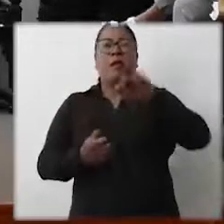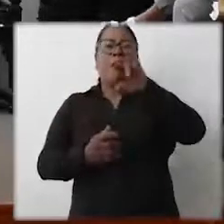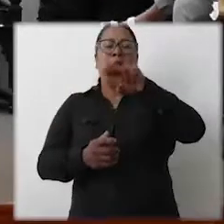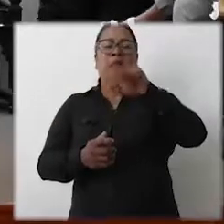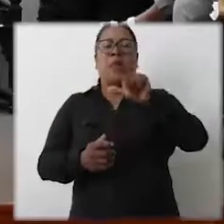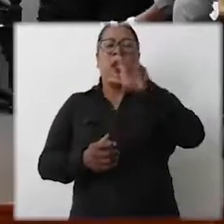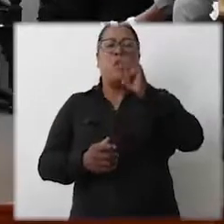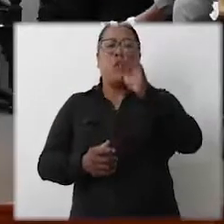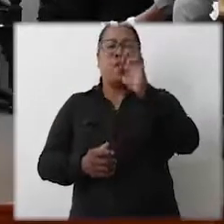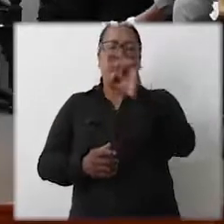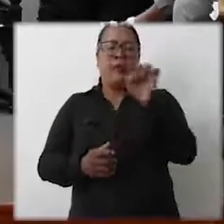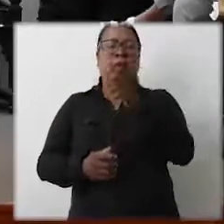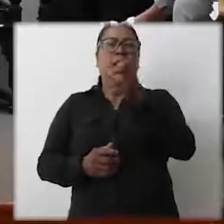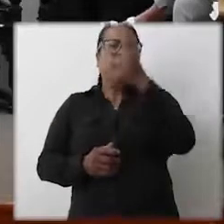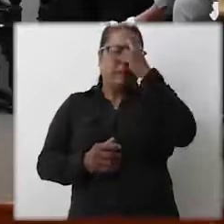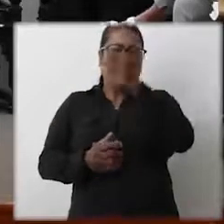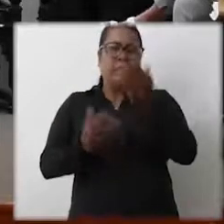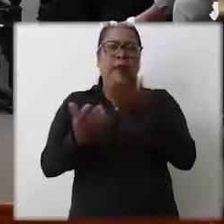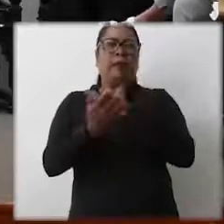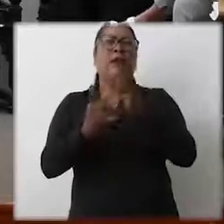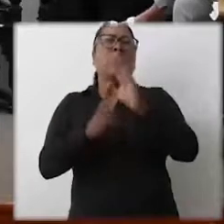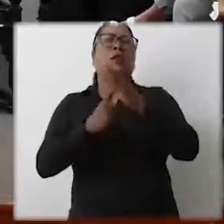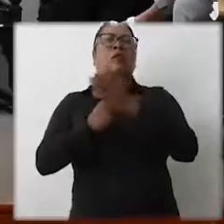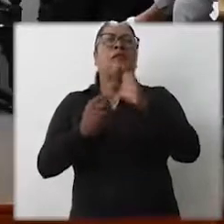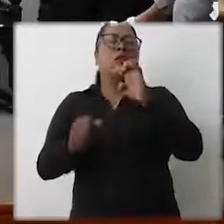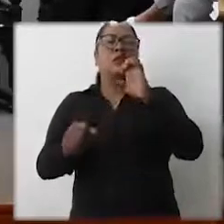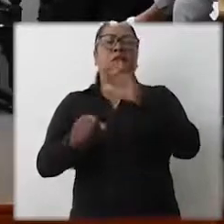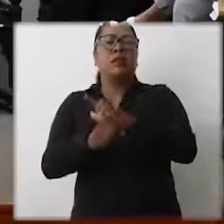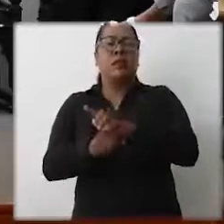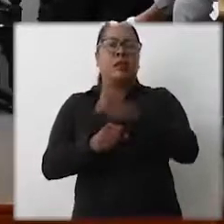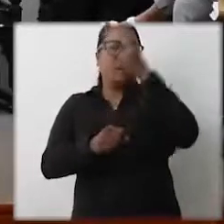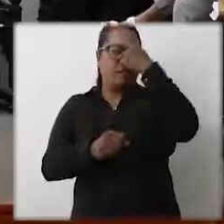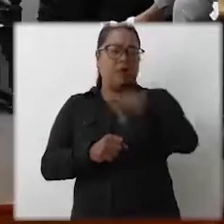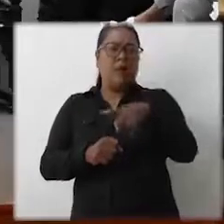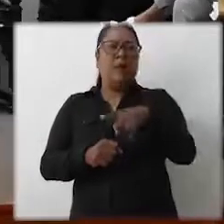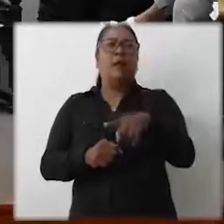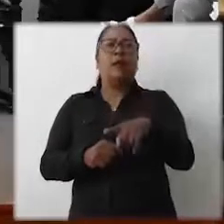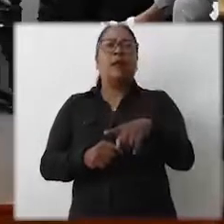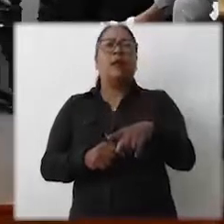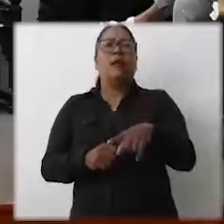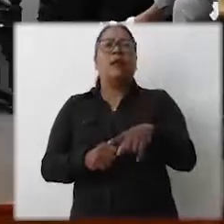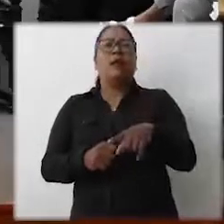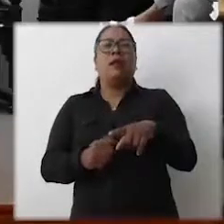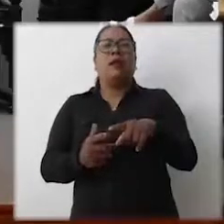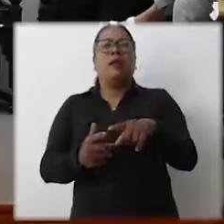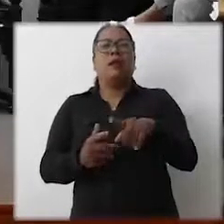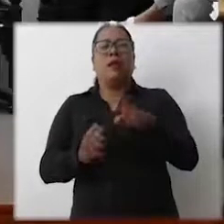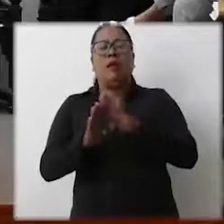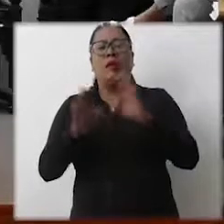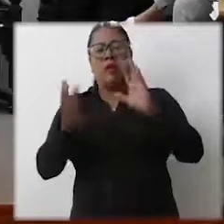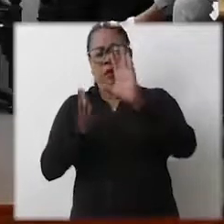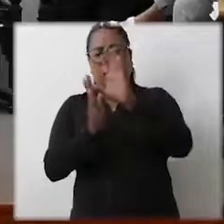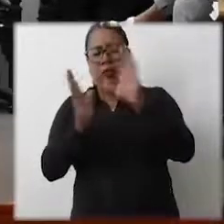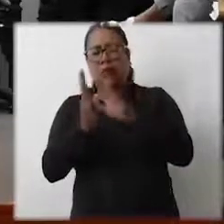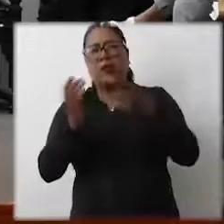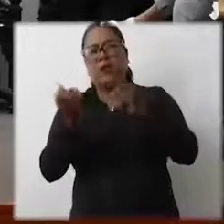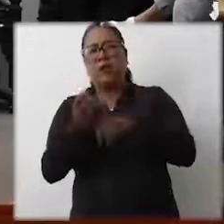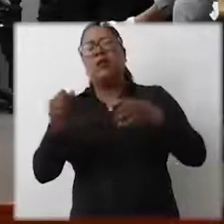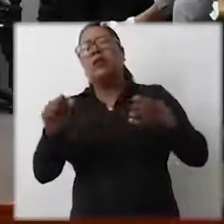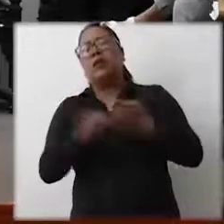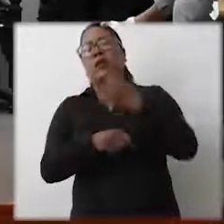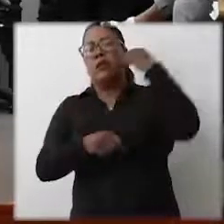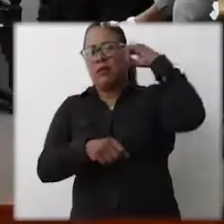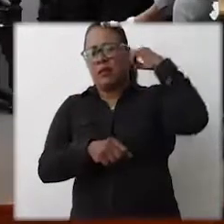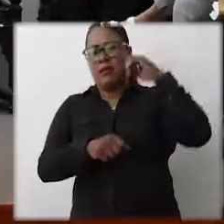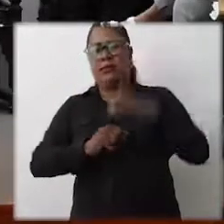de Derechos Humanos y Asuntos Indígenas, la síndica primera, la regidora de Gobierno y Espectáculos y de Turismo y